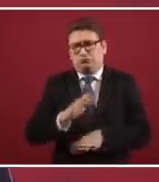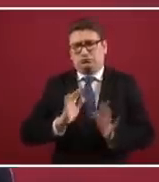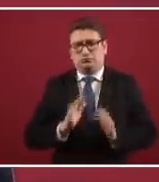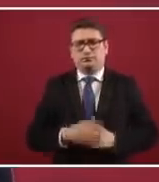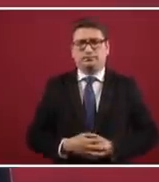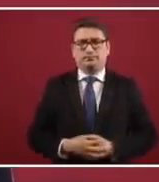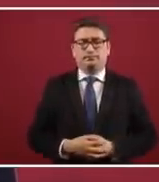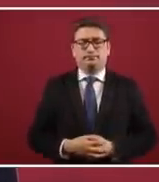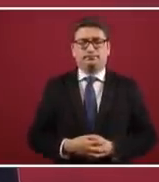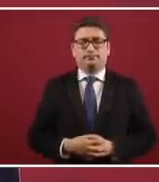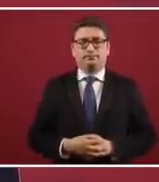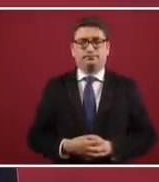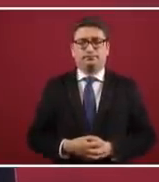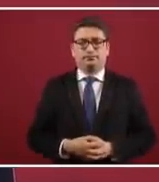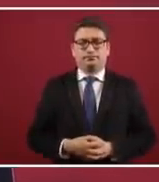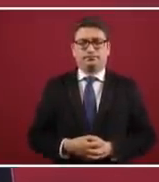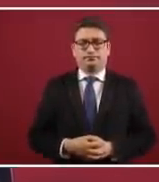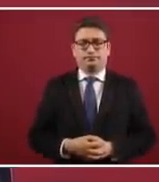como también